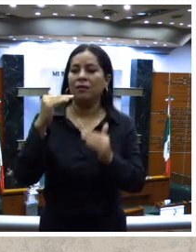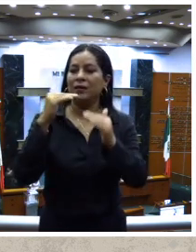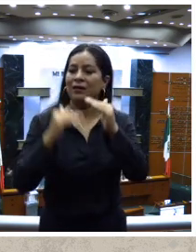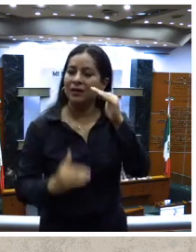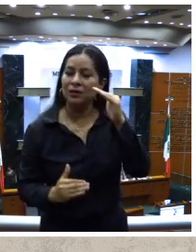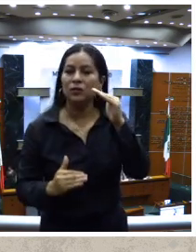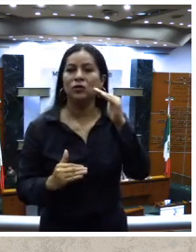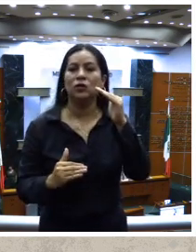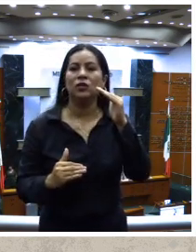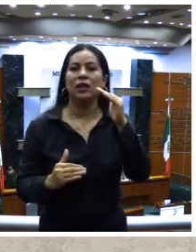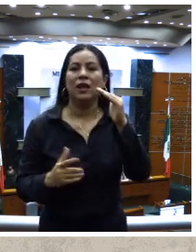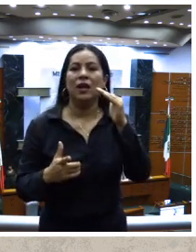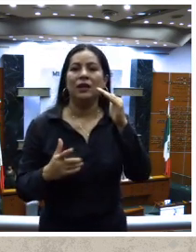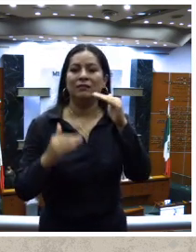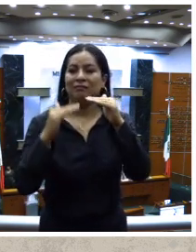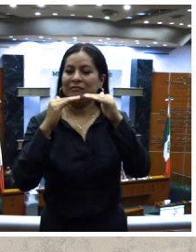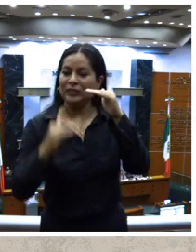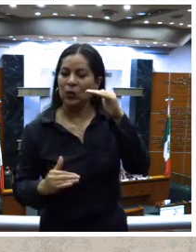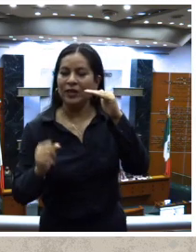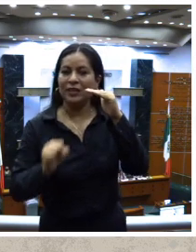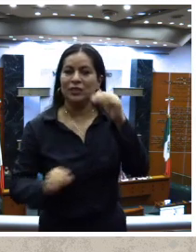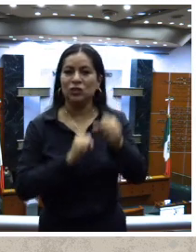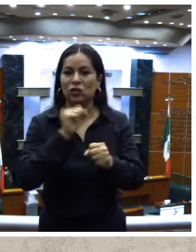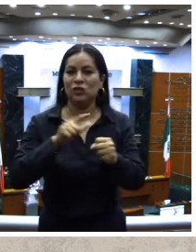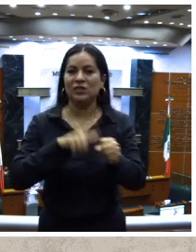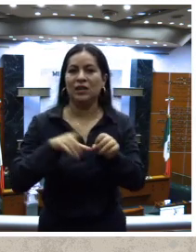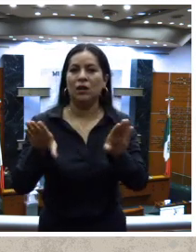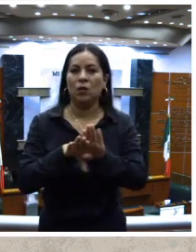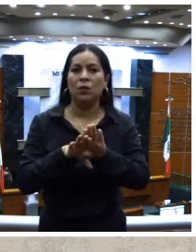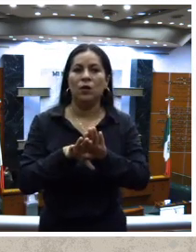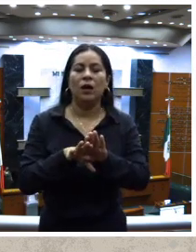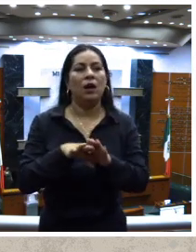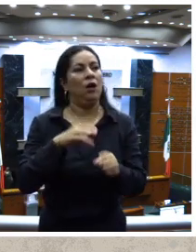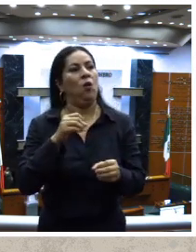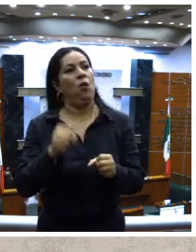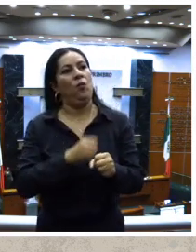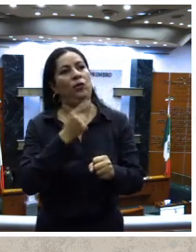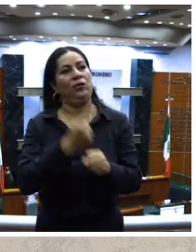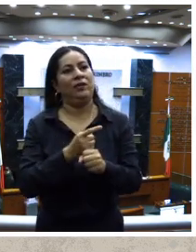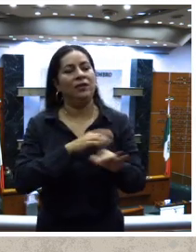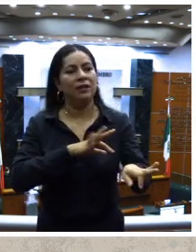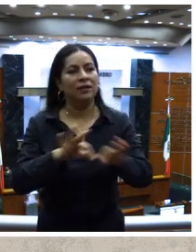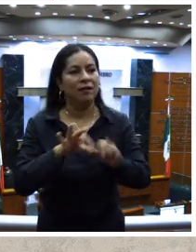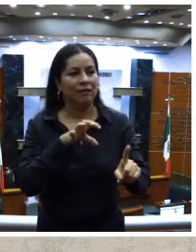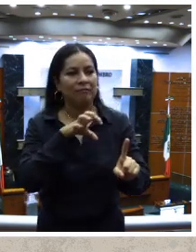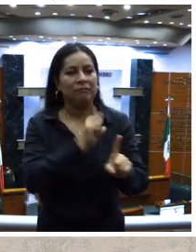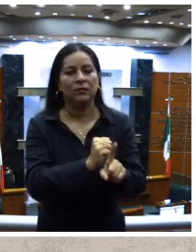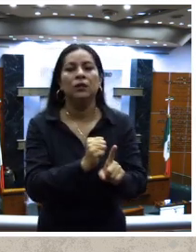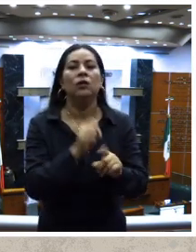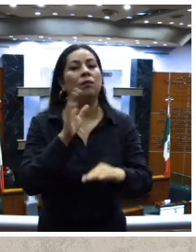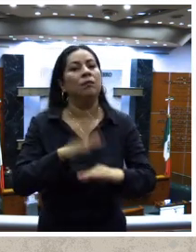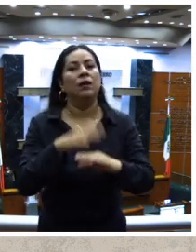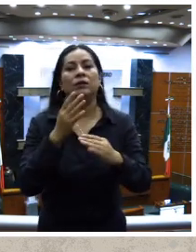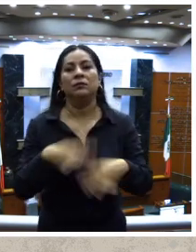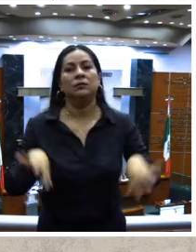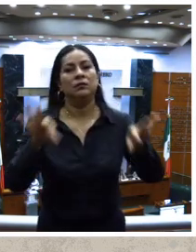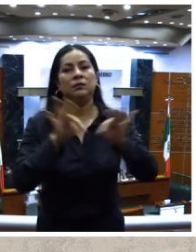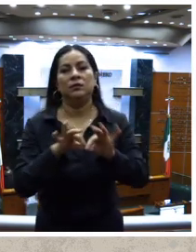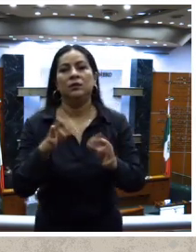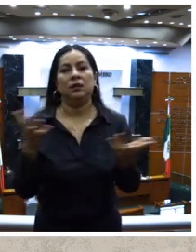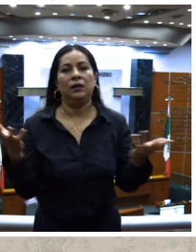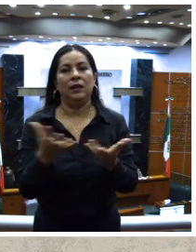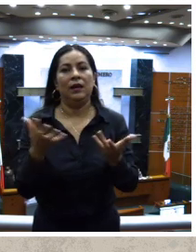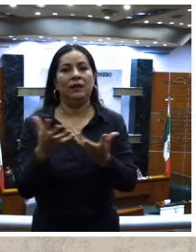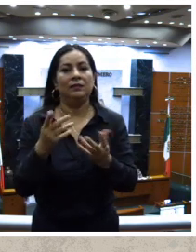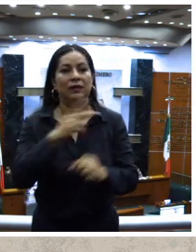reducción de las desigualdades sociales, así como la escasa oportunidad de empleos, son los factores principales que